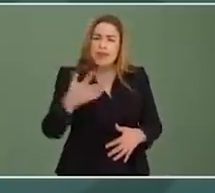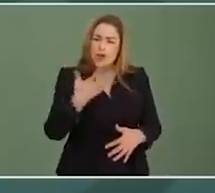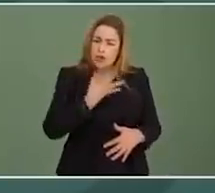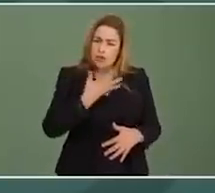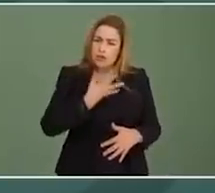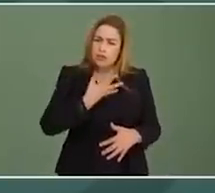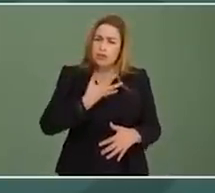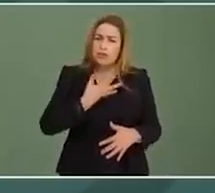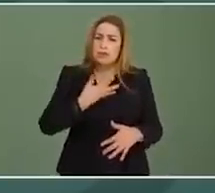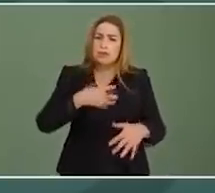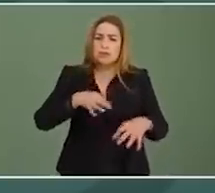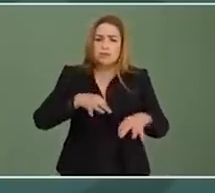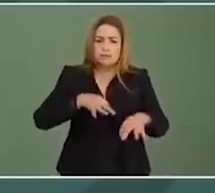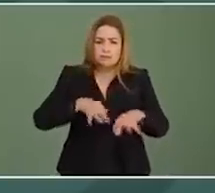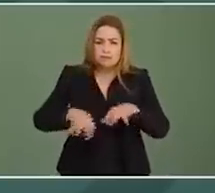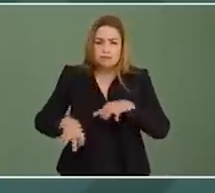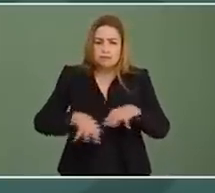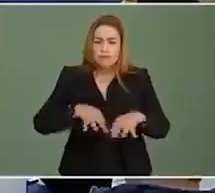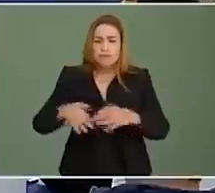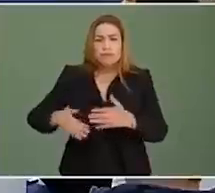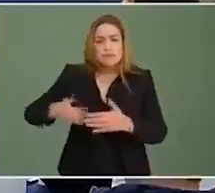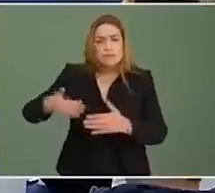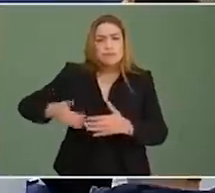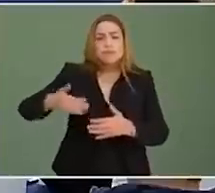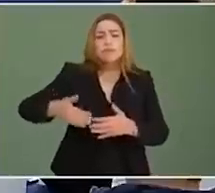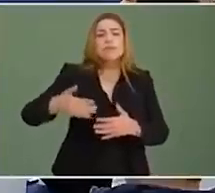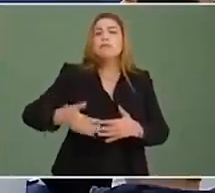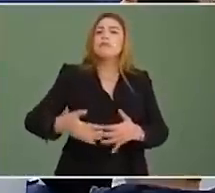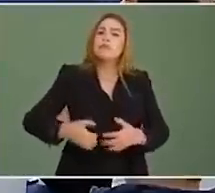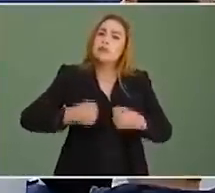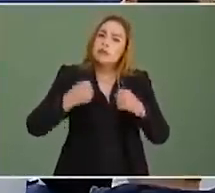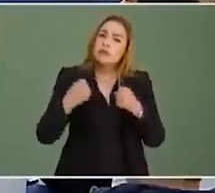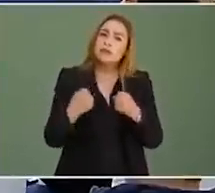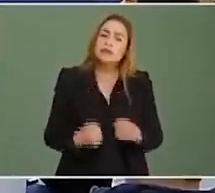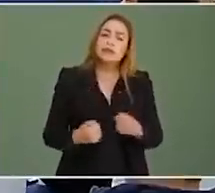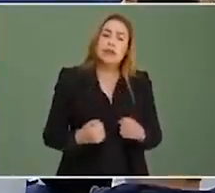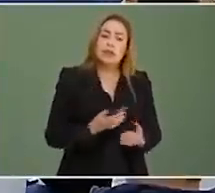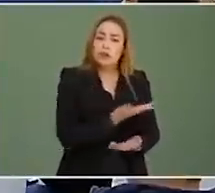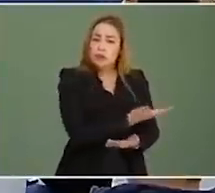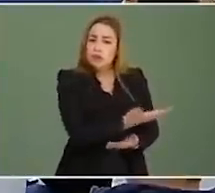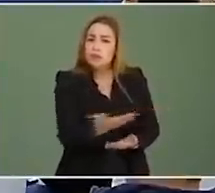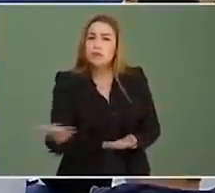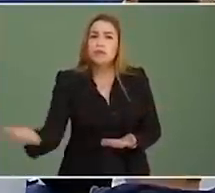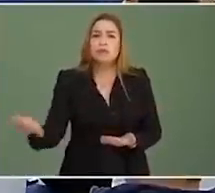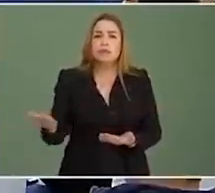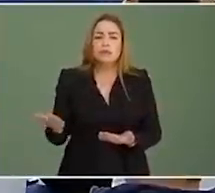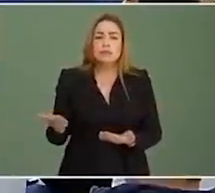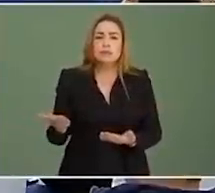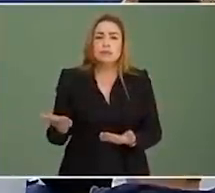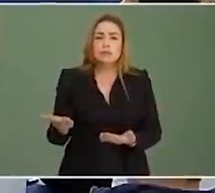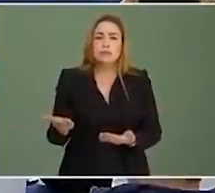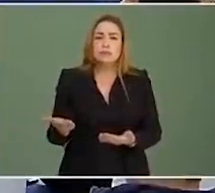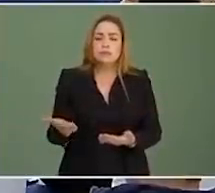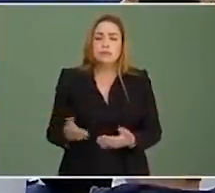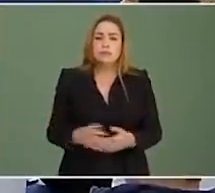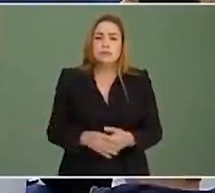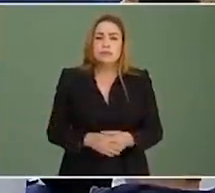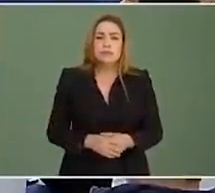la seguridad pública de garantizar la seguridad pública